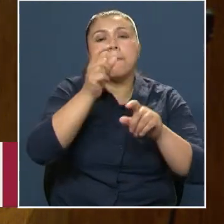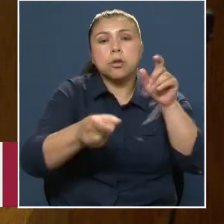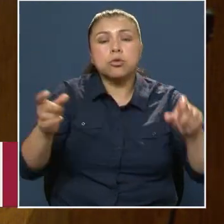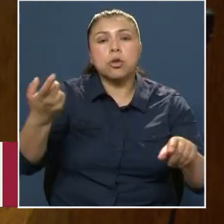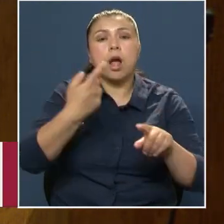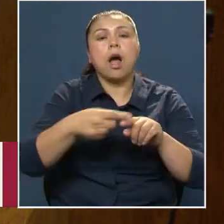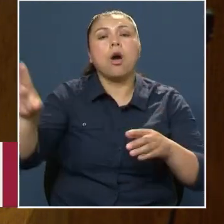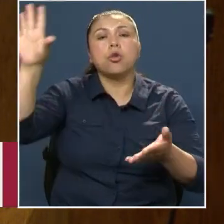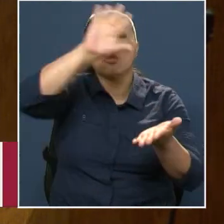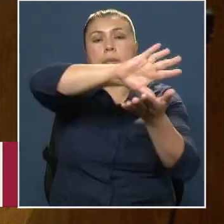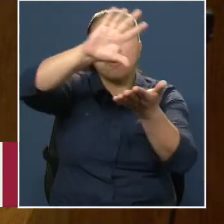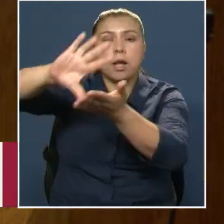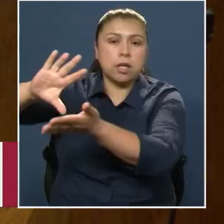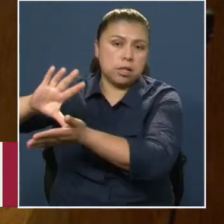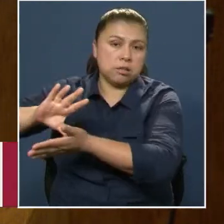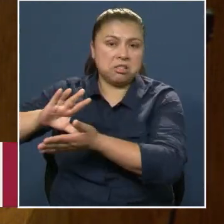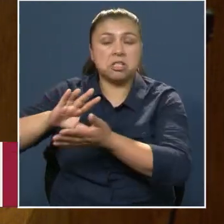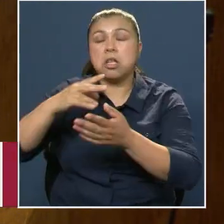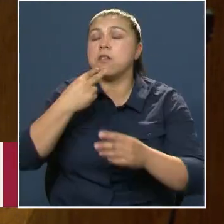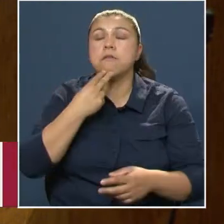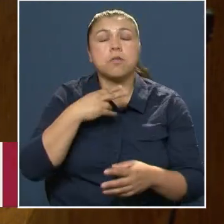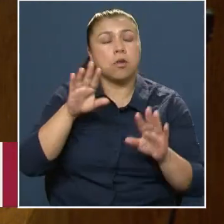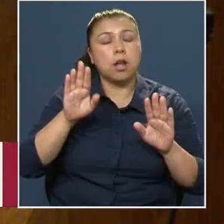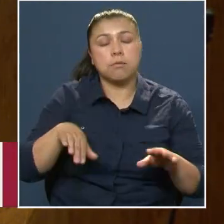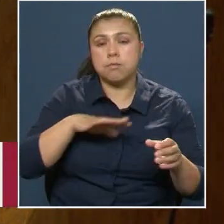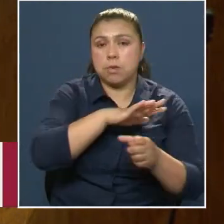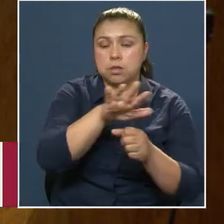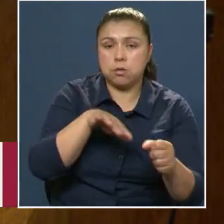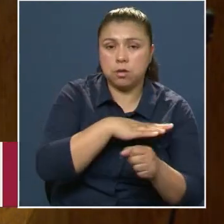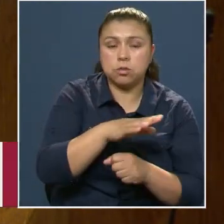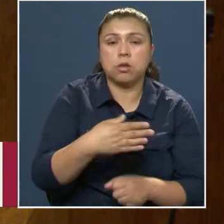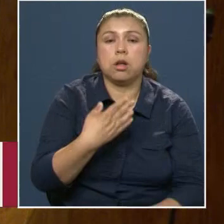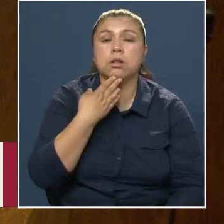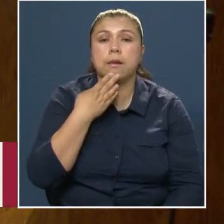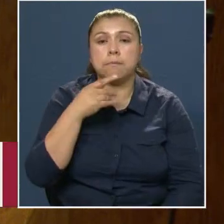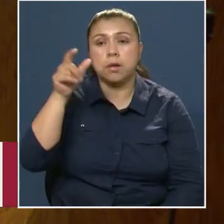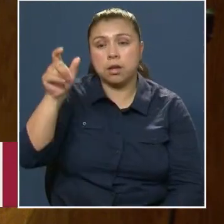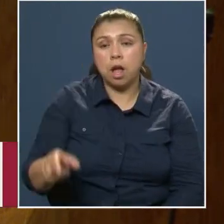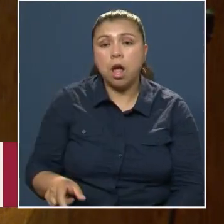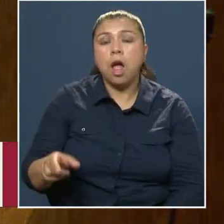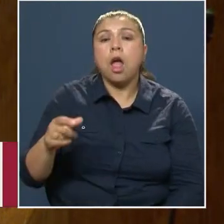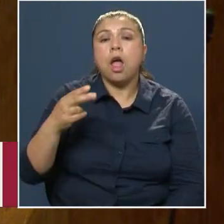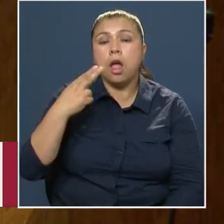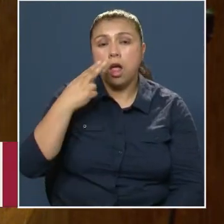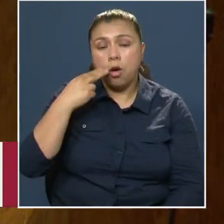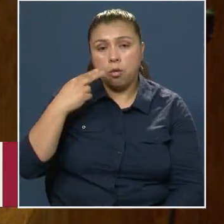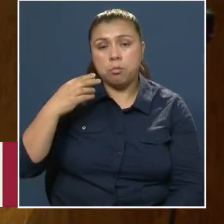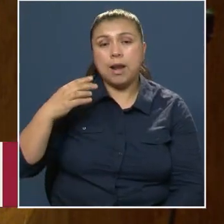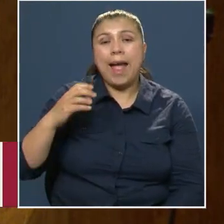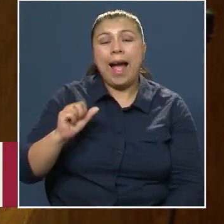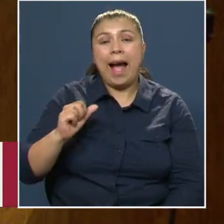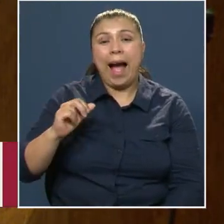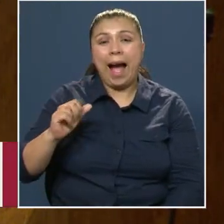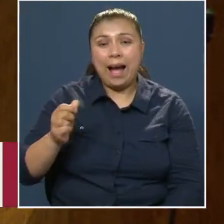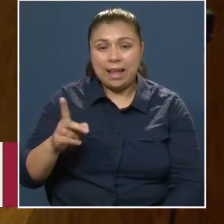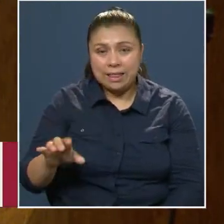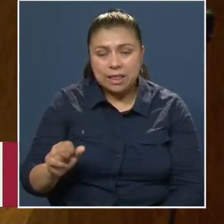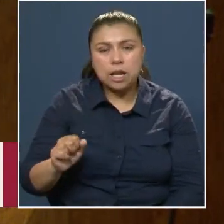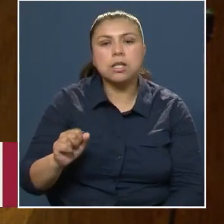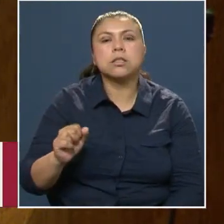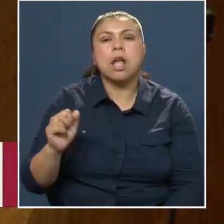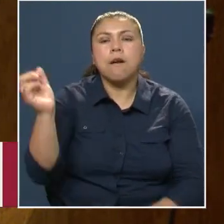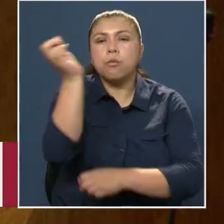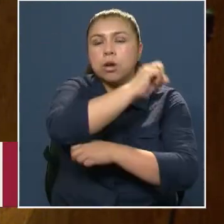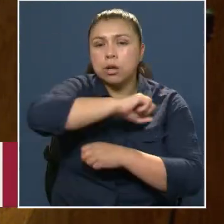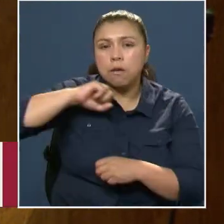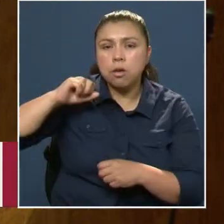situaciones similares. Y fue rebelde también, y esto no debemos olvidarlo, cuando defendió la